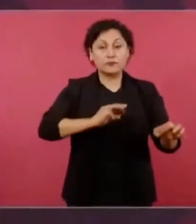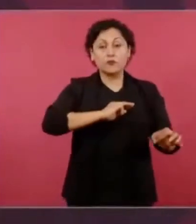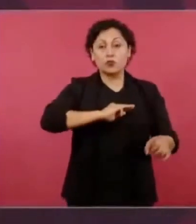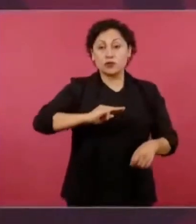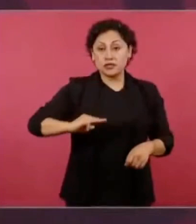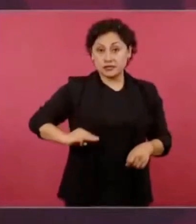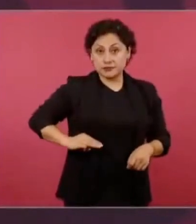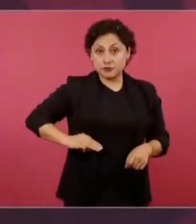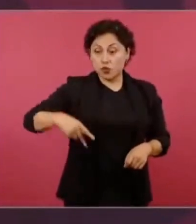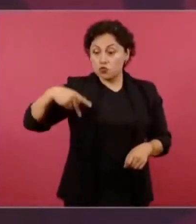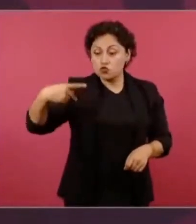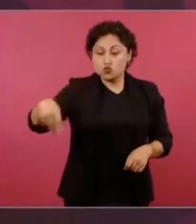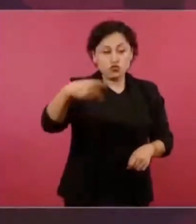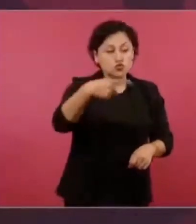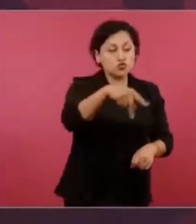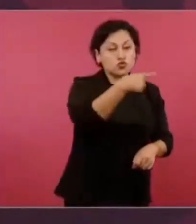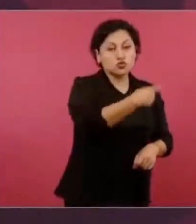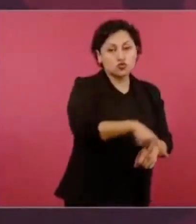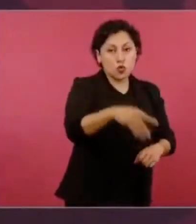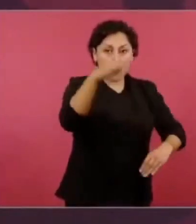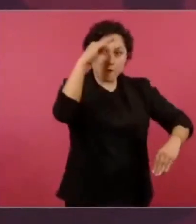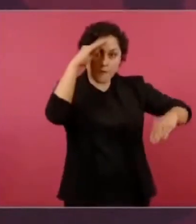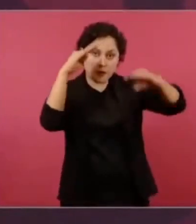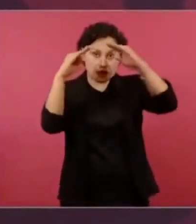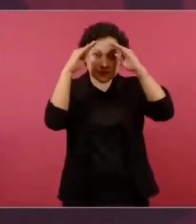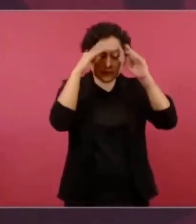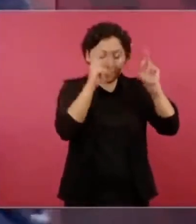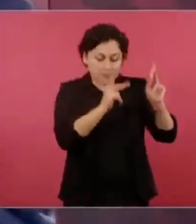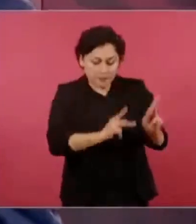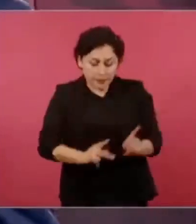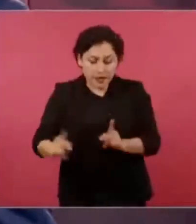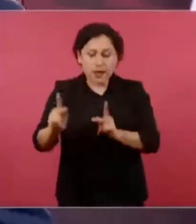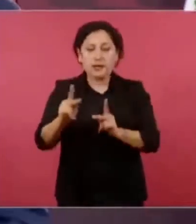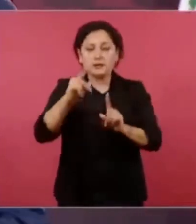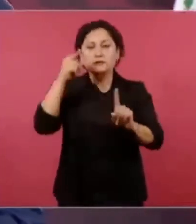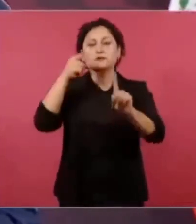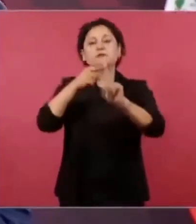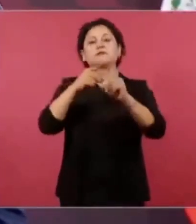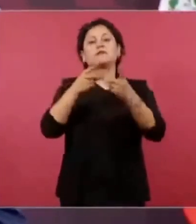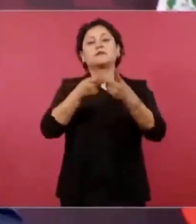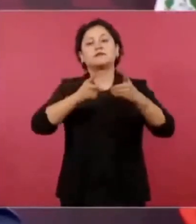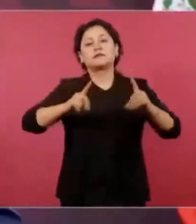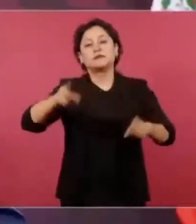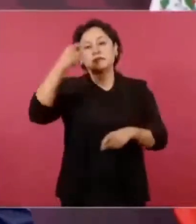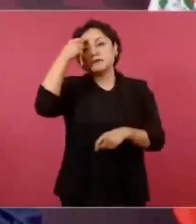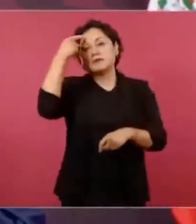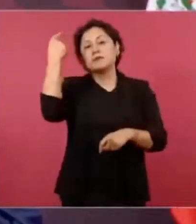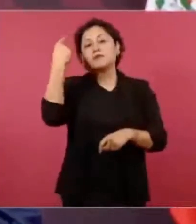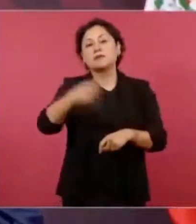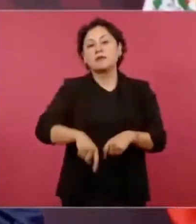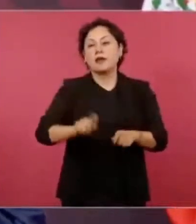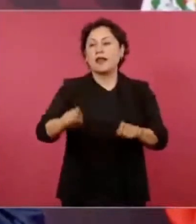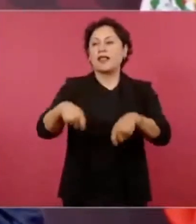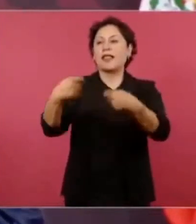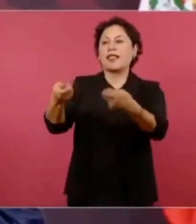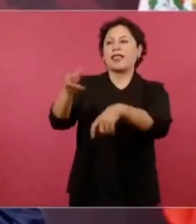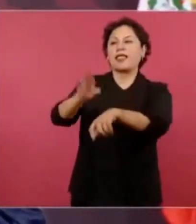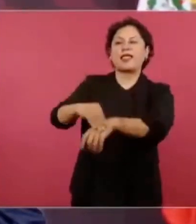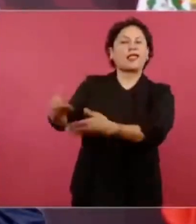para que no se den permisos de construcción a diestra y